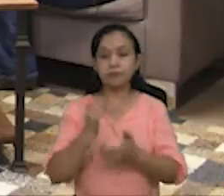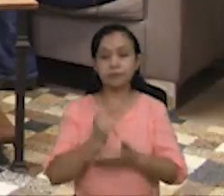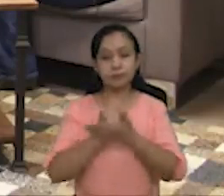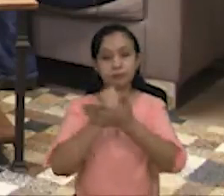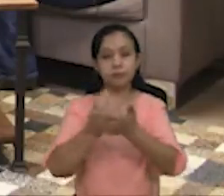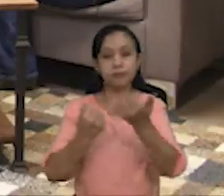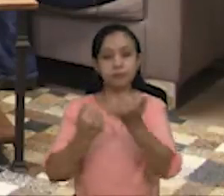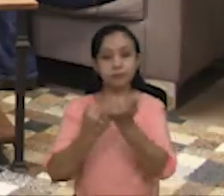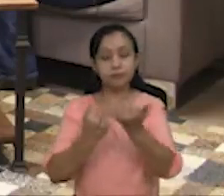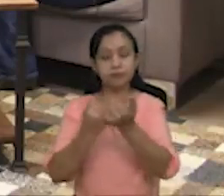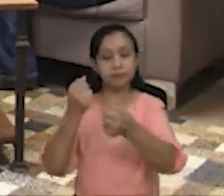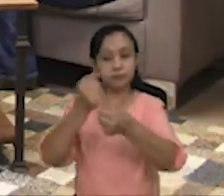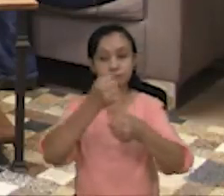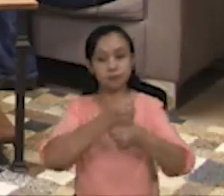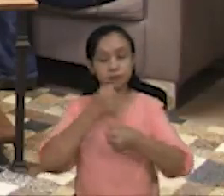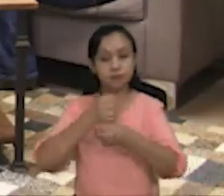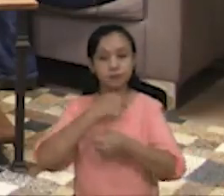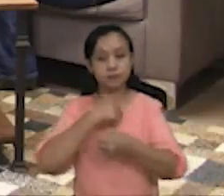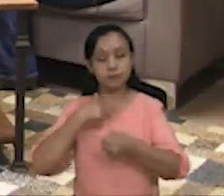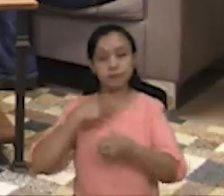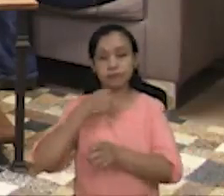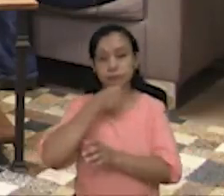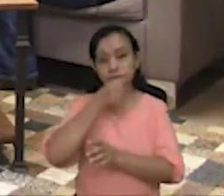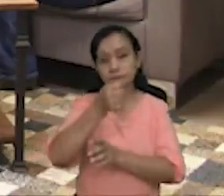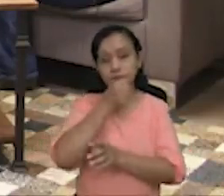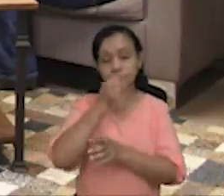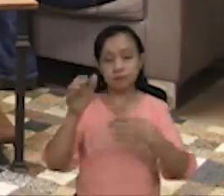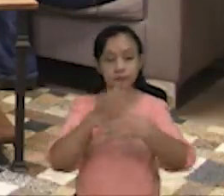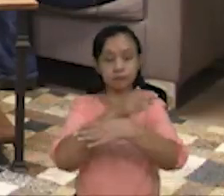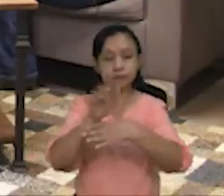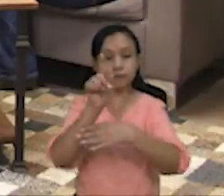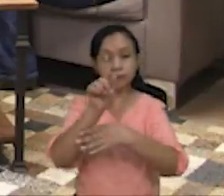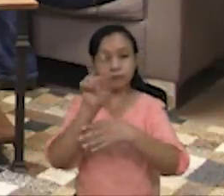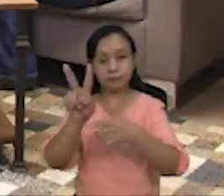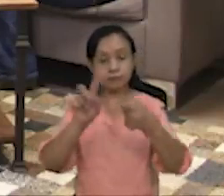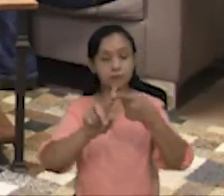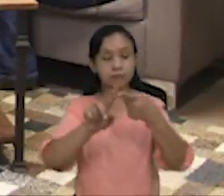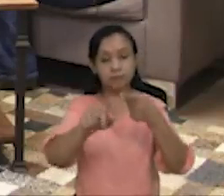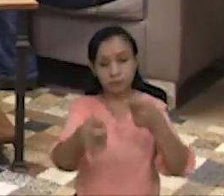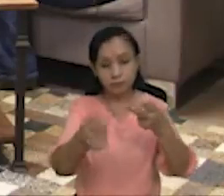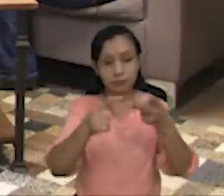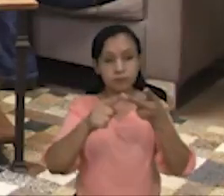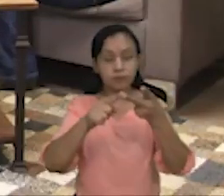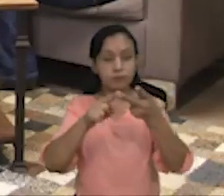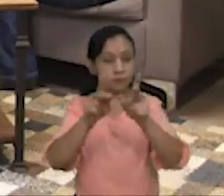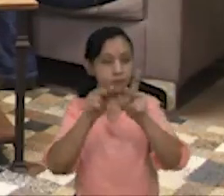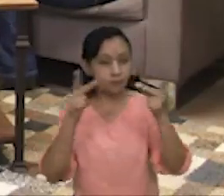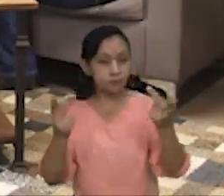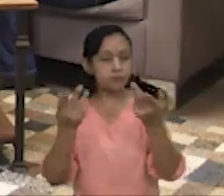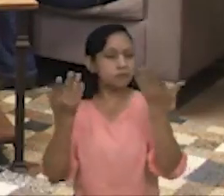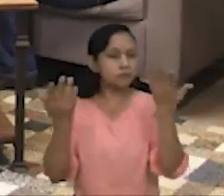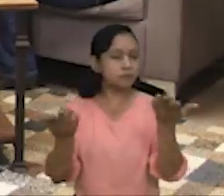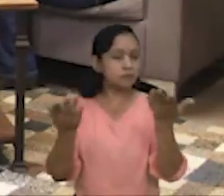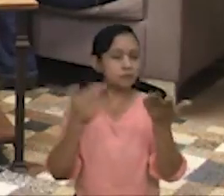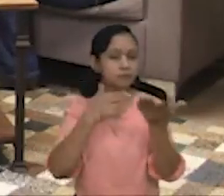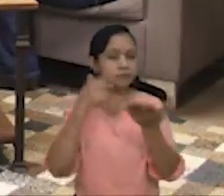beneficiar en la labor que realizamos los periodistas en los medios de comunicación, pero quisiera llevarlos a